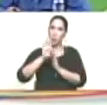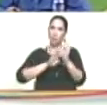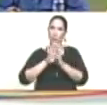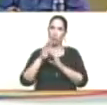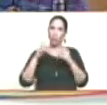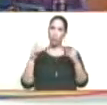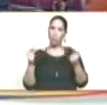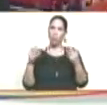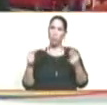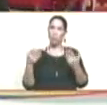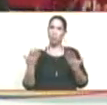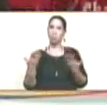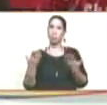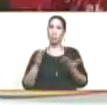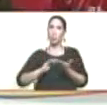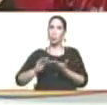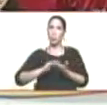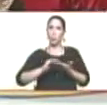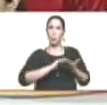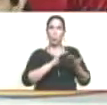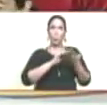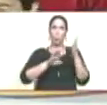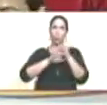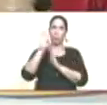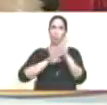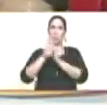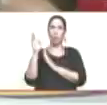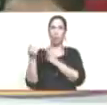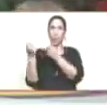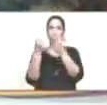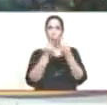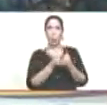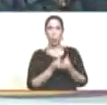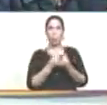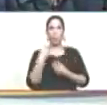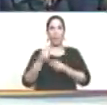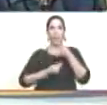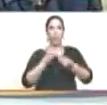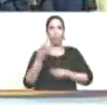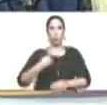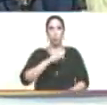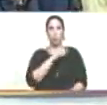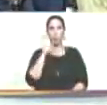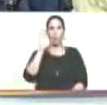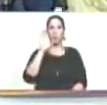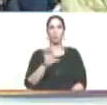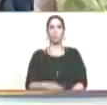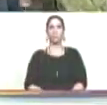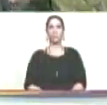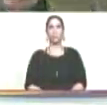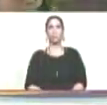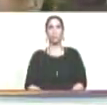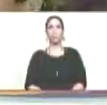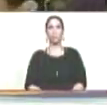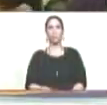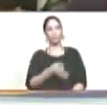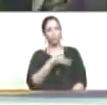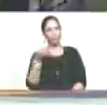de recuperación, crecimiento y prosperidad económica que he elaborado para nuestro país. Su